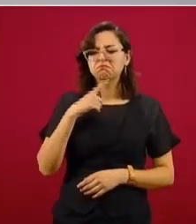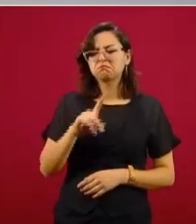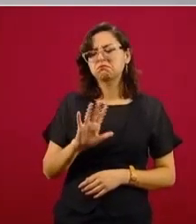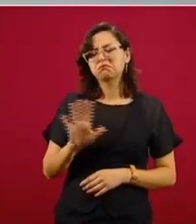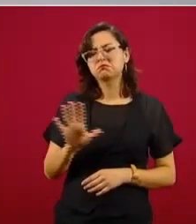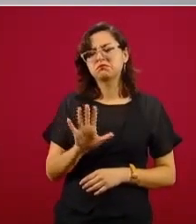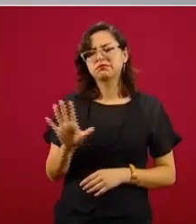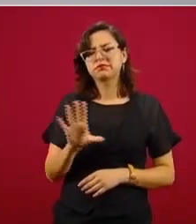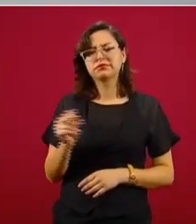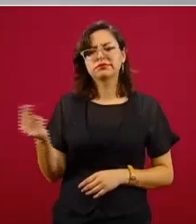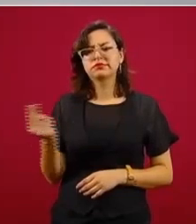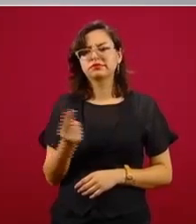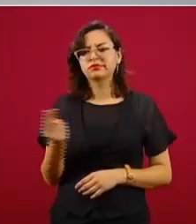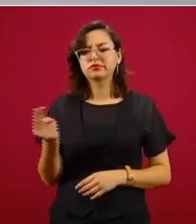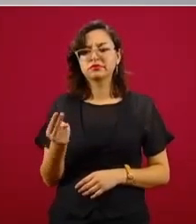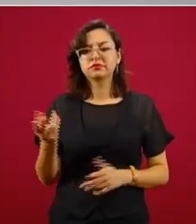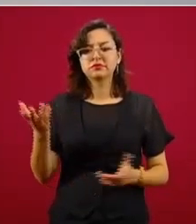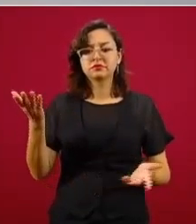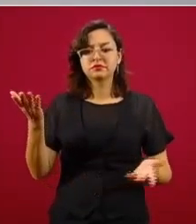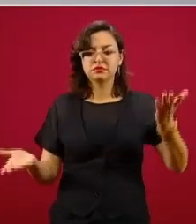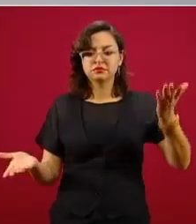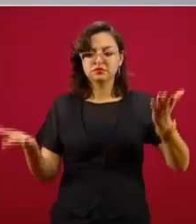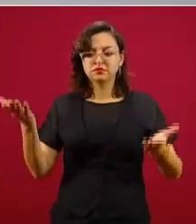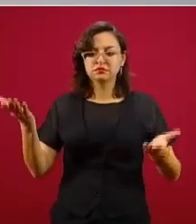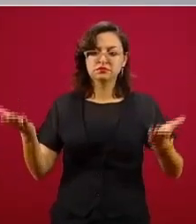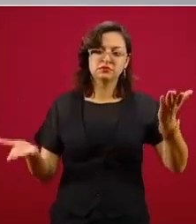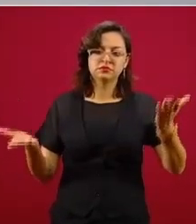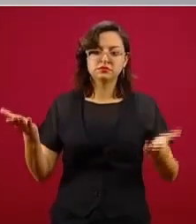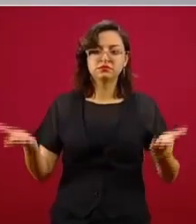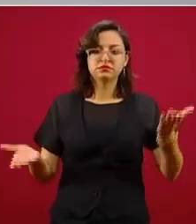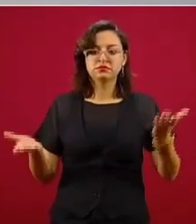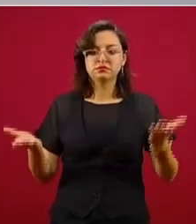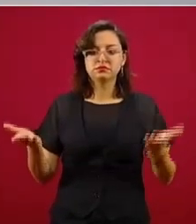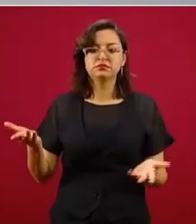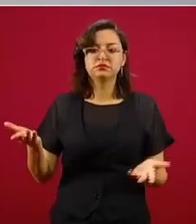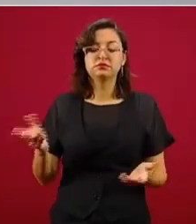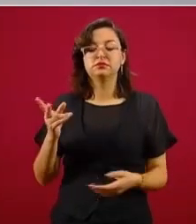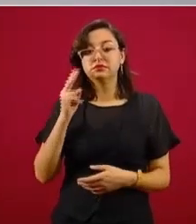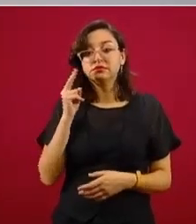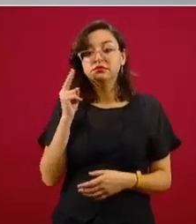sea, no hay equilibrio, desde luego. O sea, vean los medios,